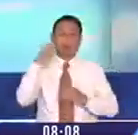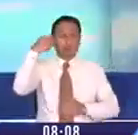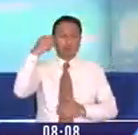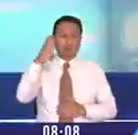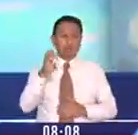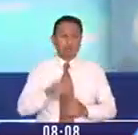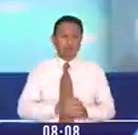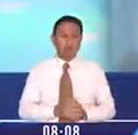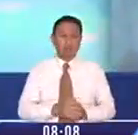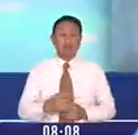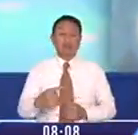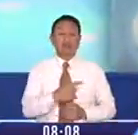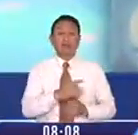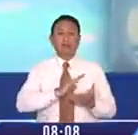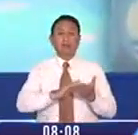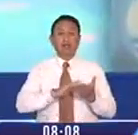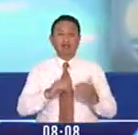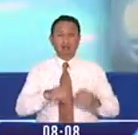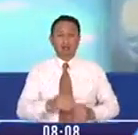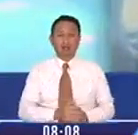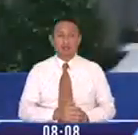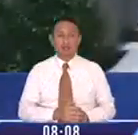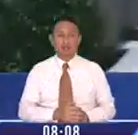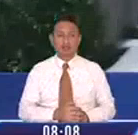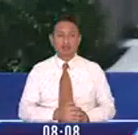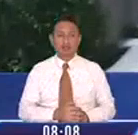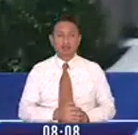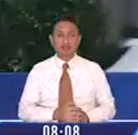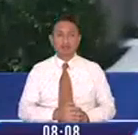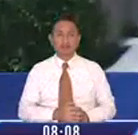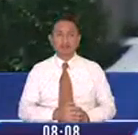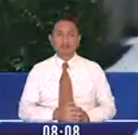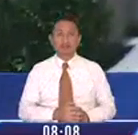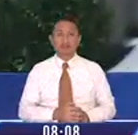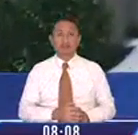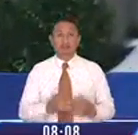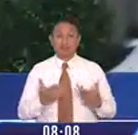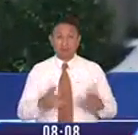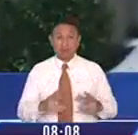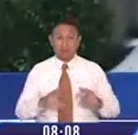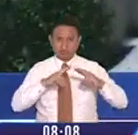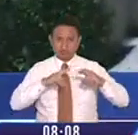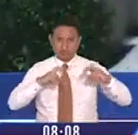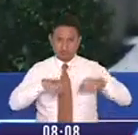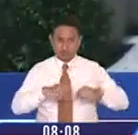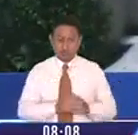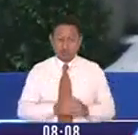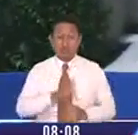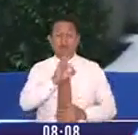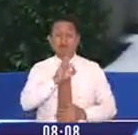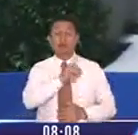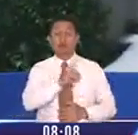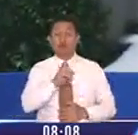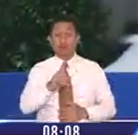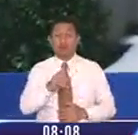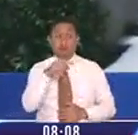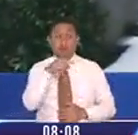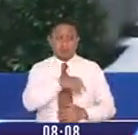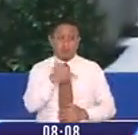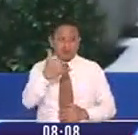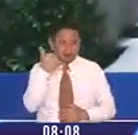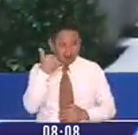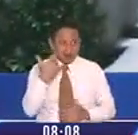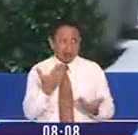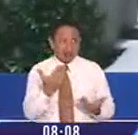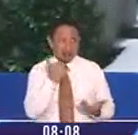para justificar su ausencia a laborar. Hemos hecho también el seguimiento a través del sistema EQ911 a ver si ingresó algún